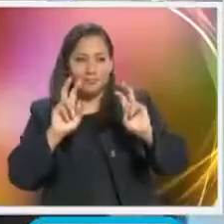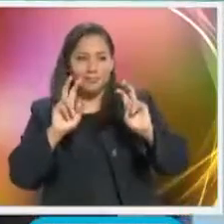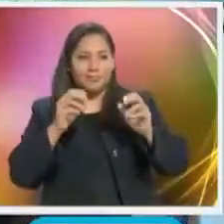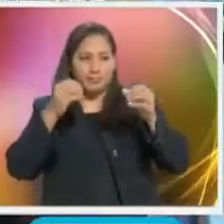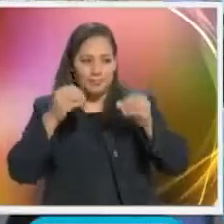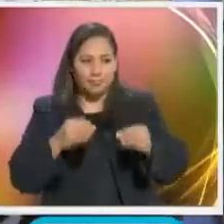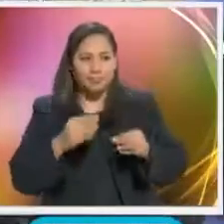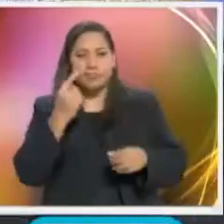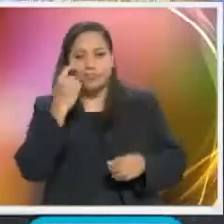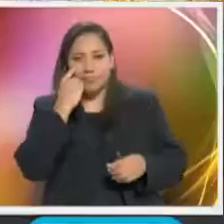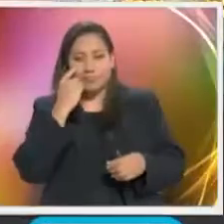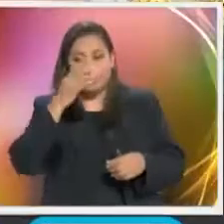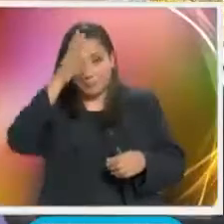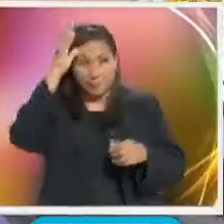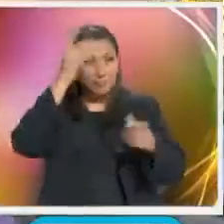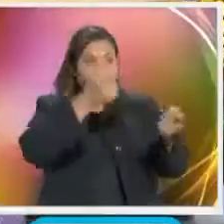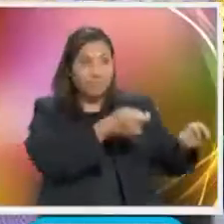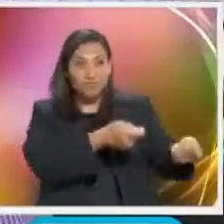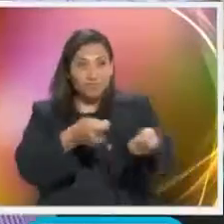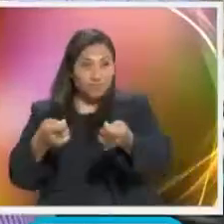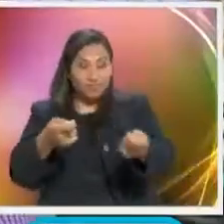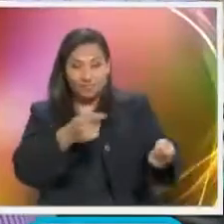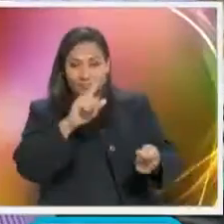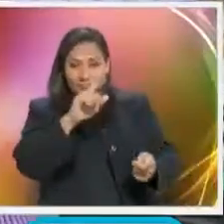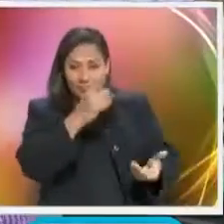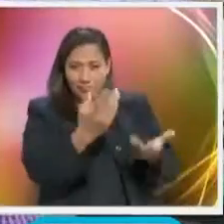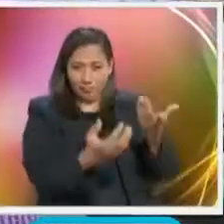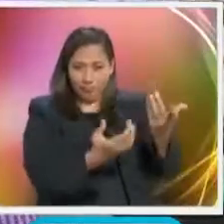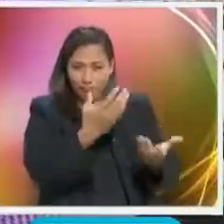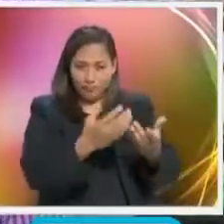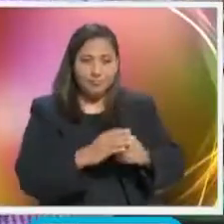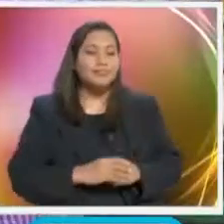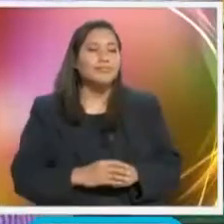ocupa, pues fíjate que los bomberos son algo que,